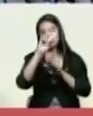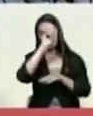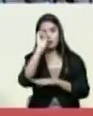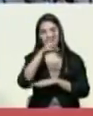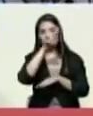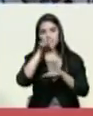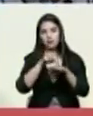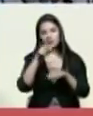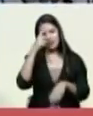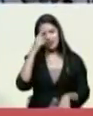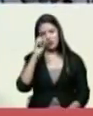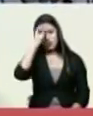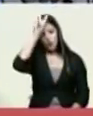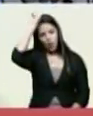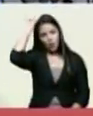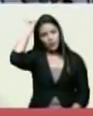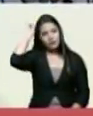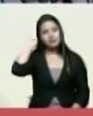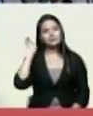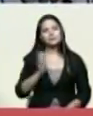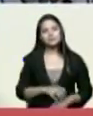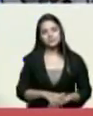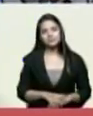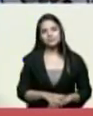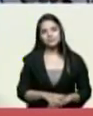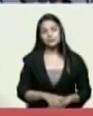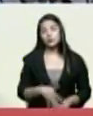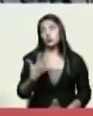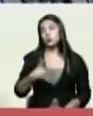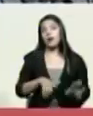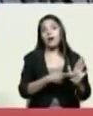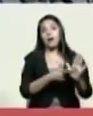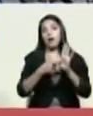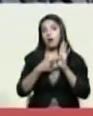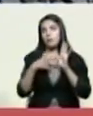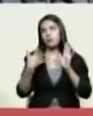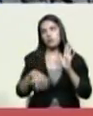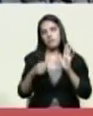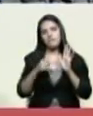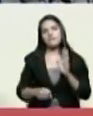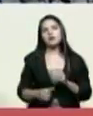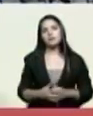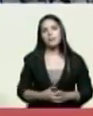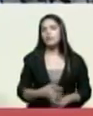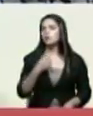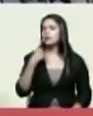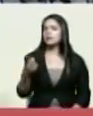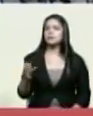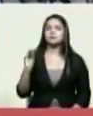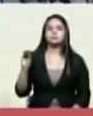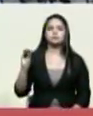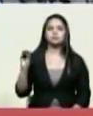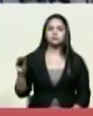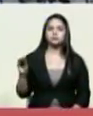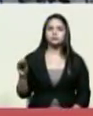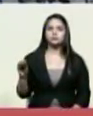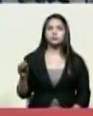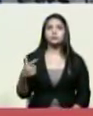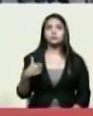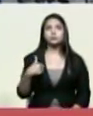Entonces ahí me refiero a Robert Serra. Robert era un ejemplo en la Asamblea. Robert, usted le decía, me tocó